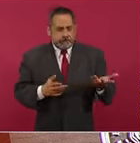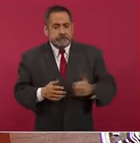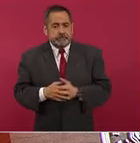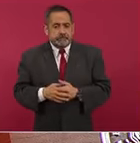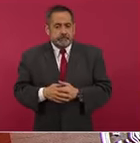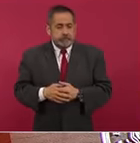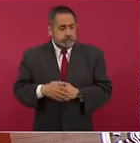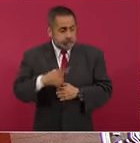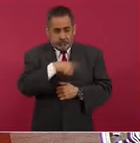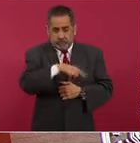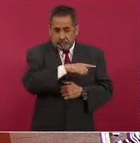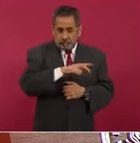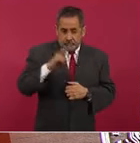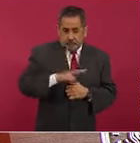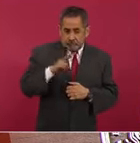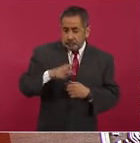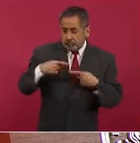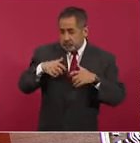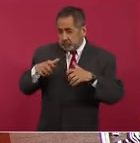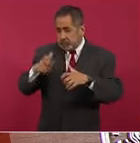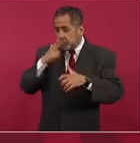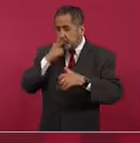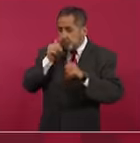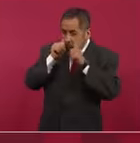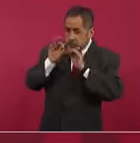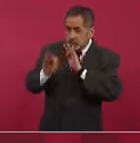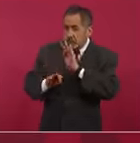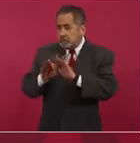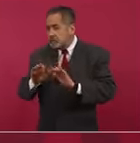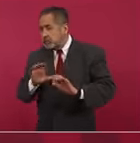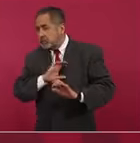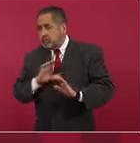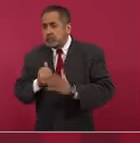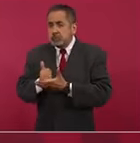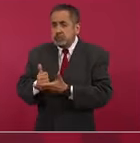¿les interesa el pueblo?